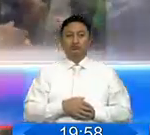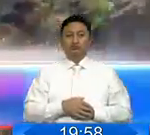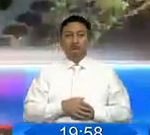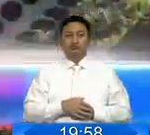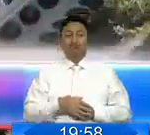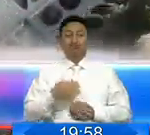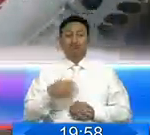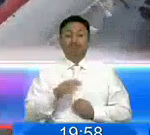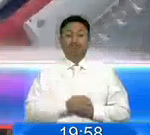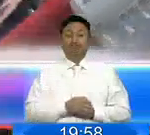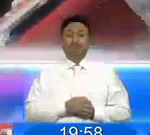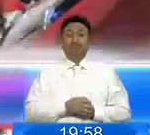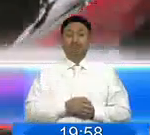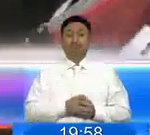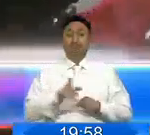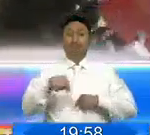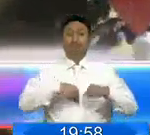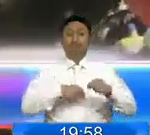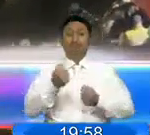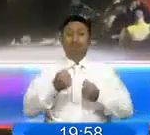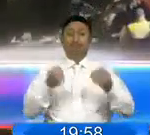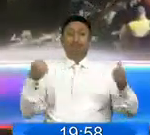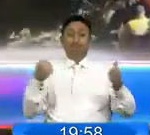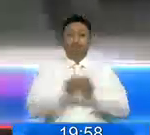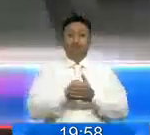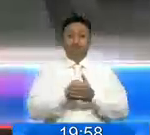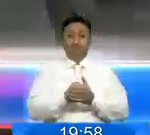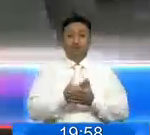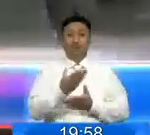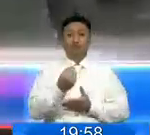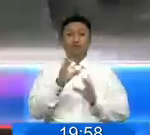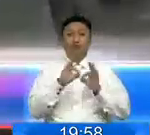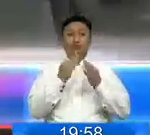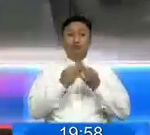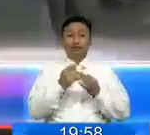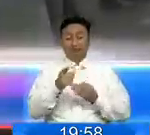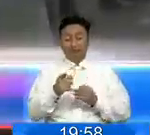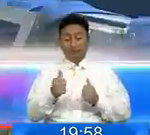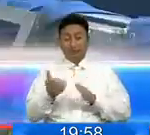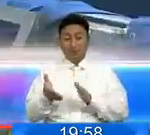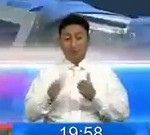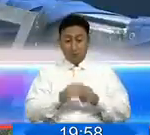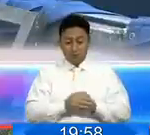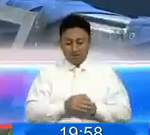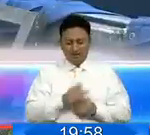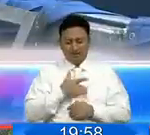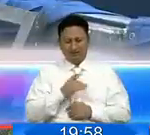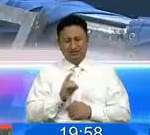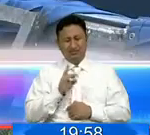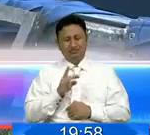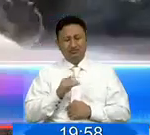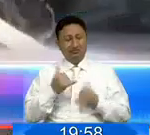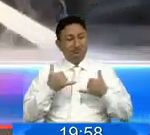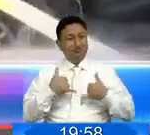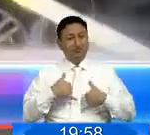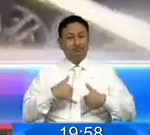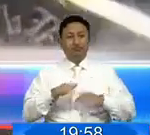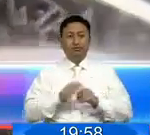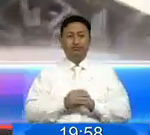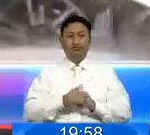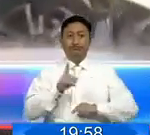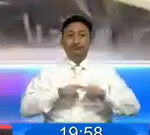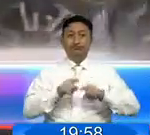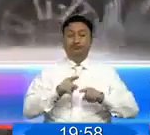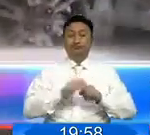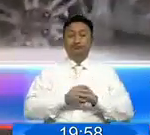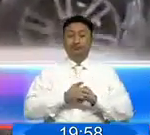Los accidentes en las carreteras del país dejan en cientos de familias ecuatorianas muerte, dolor, traumas y lesiones para toda la vida. Unos han perdido